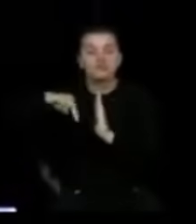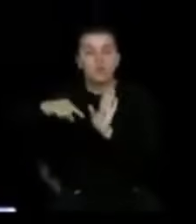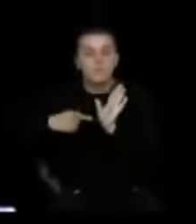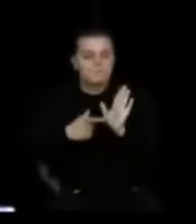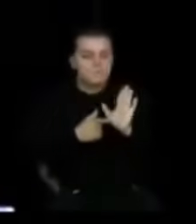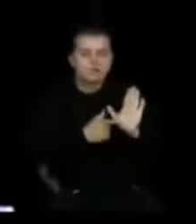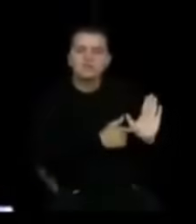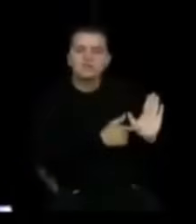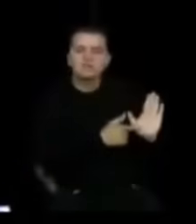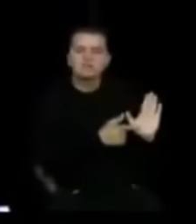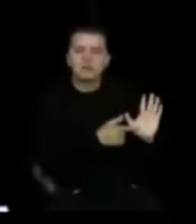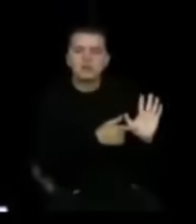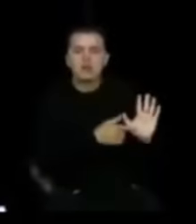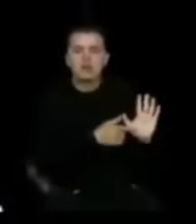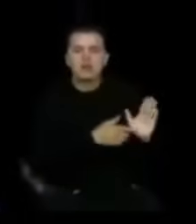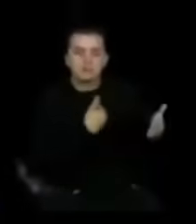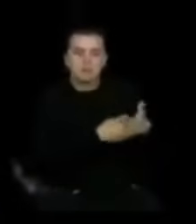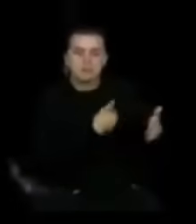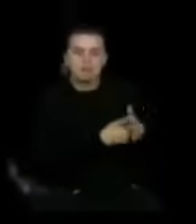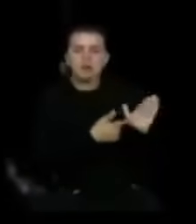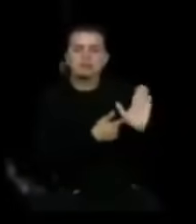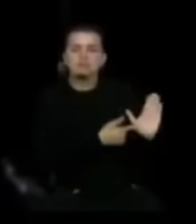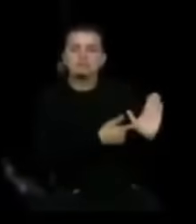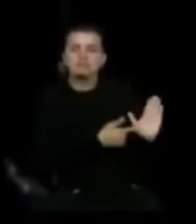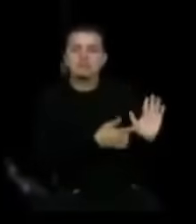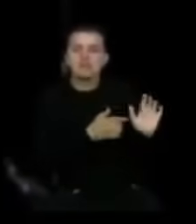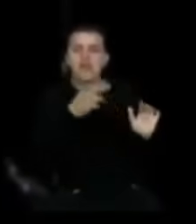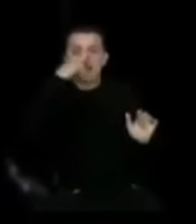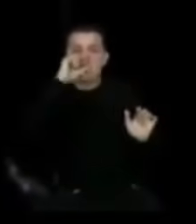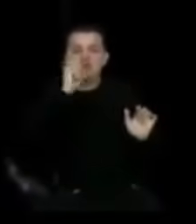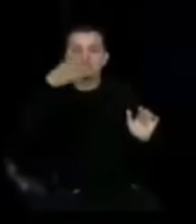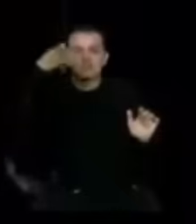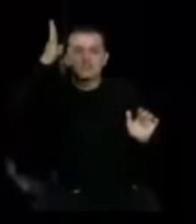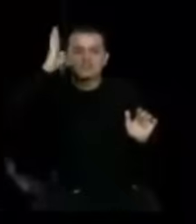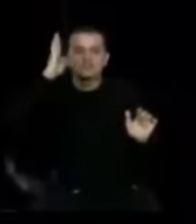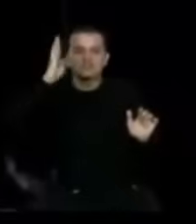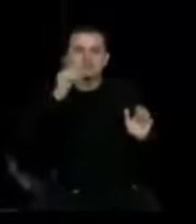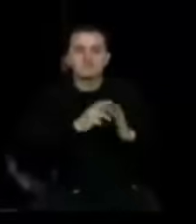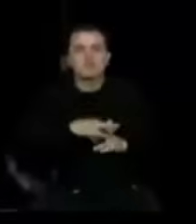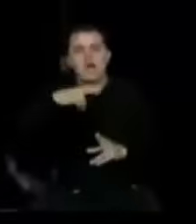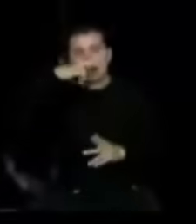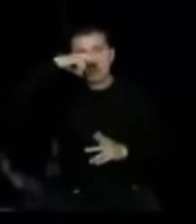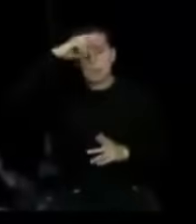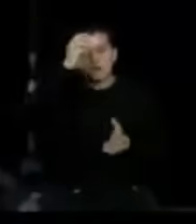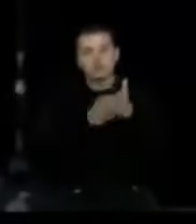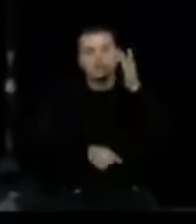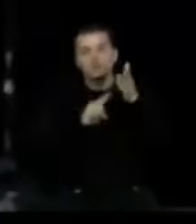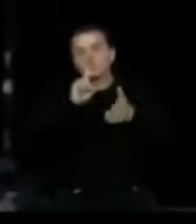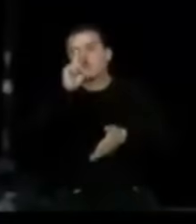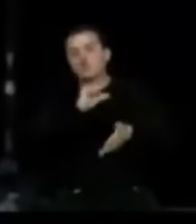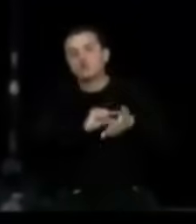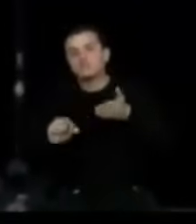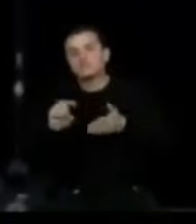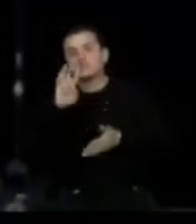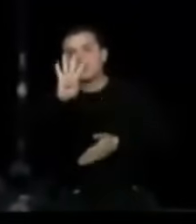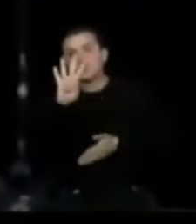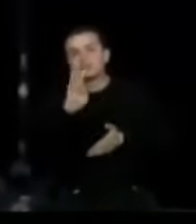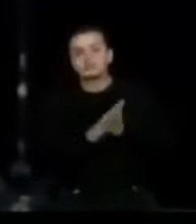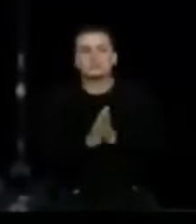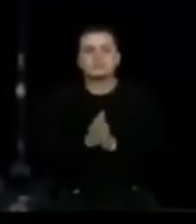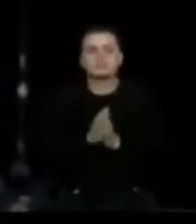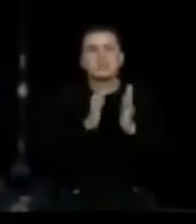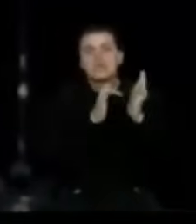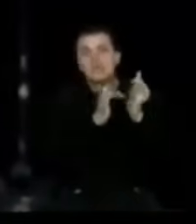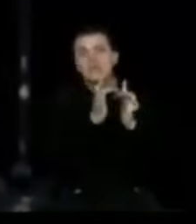prueba que Jesús es el Hijo de Dios. Romanos 1:4 dice: Jesucristo fue